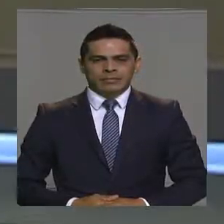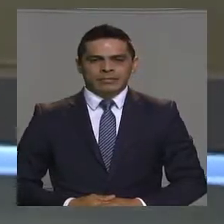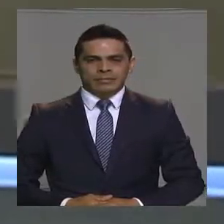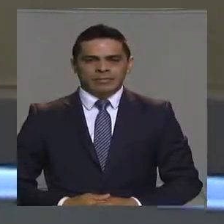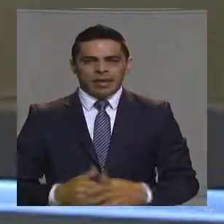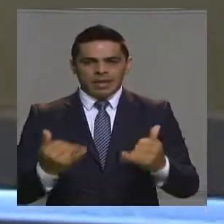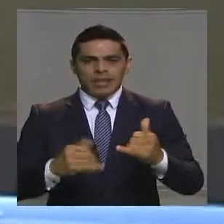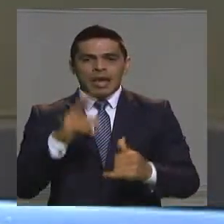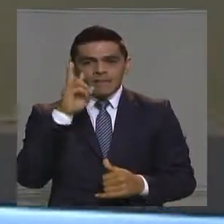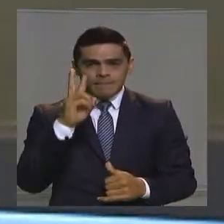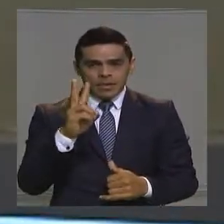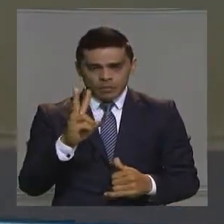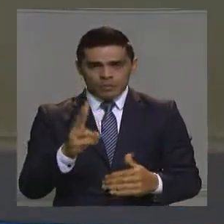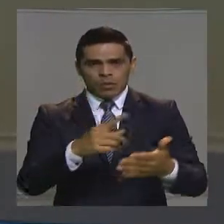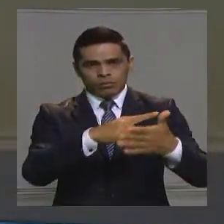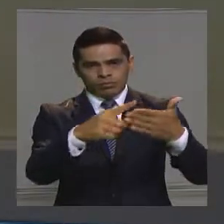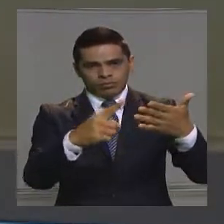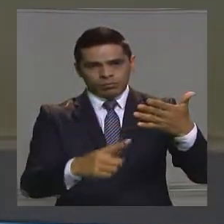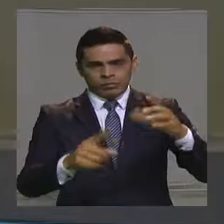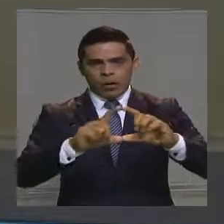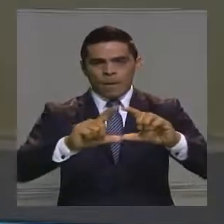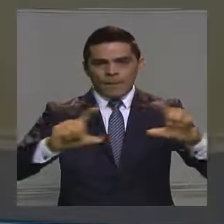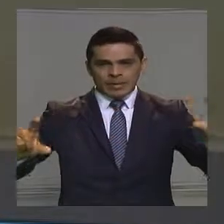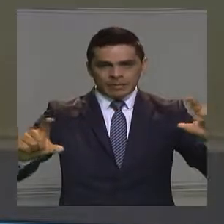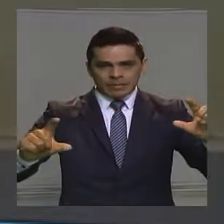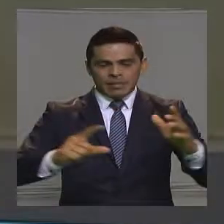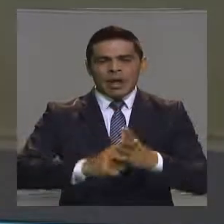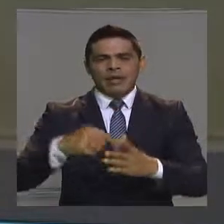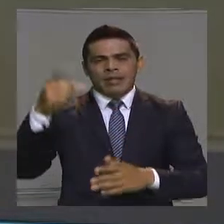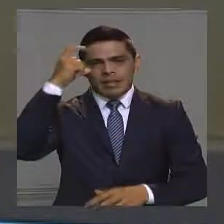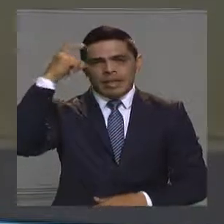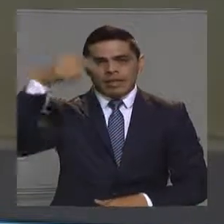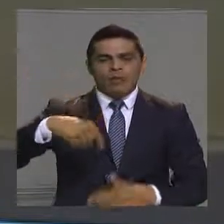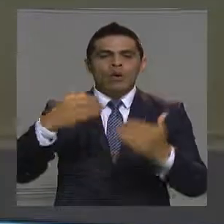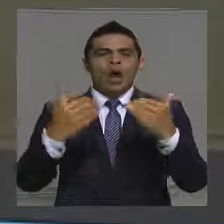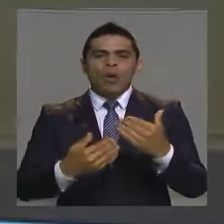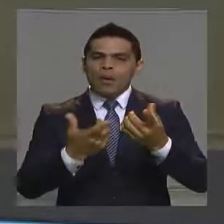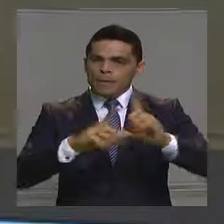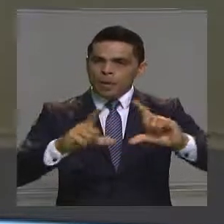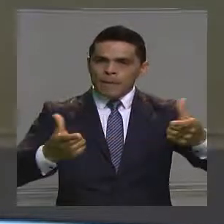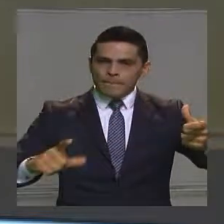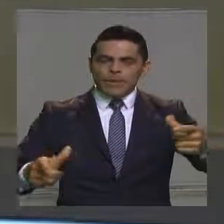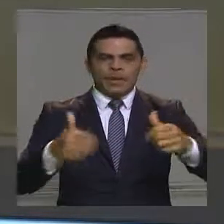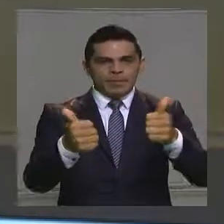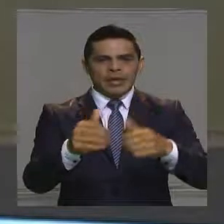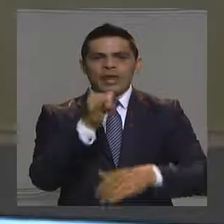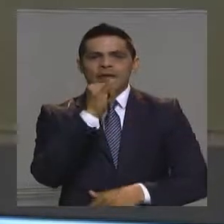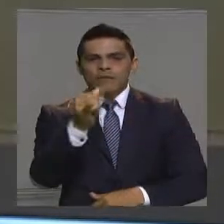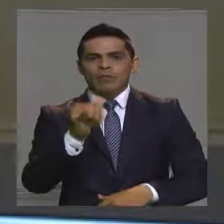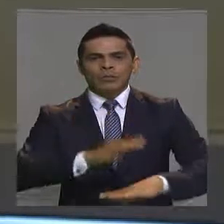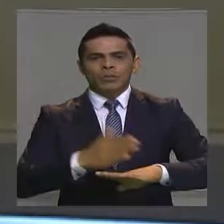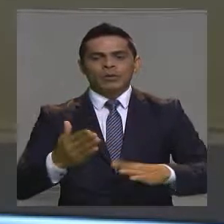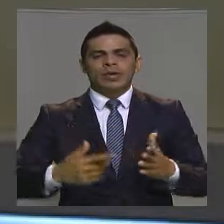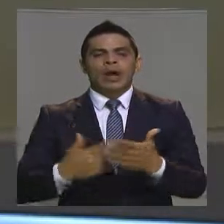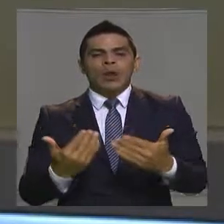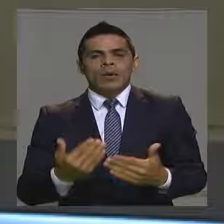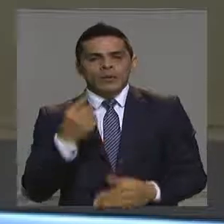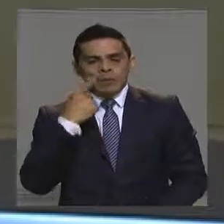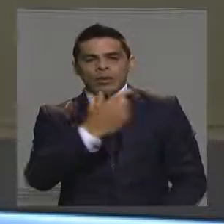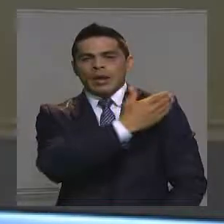Ya repasamos cuáles son los principales titulares del día de hoy. Ahora vamos a ampliar las informaciones. Vemos que el presidente